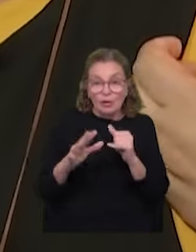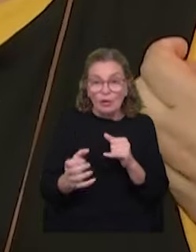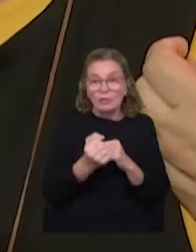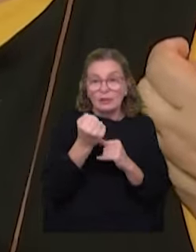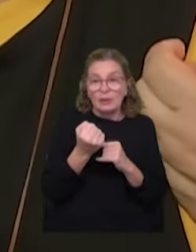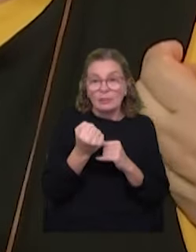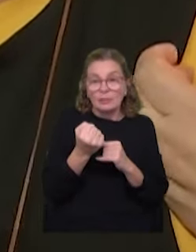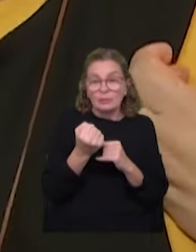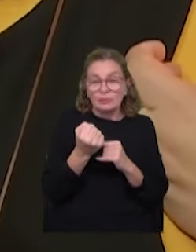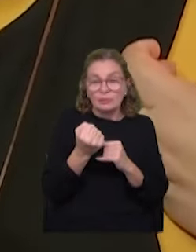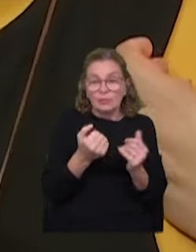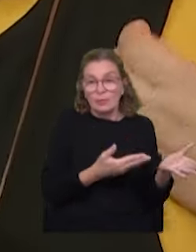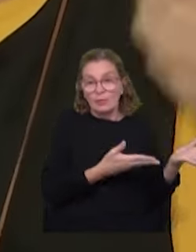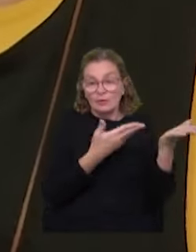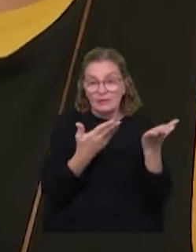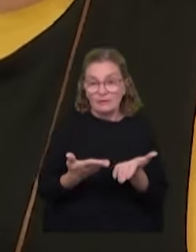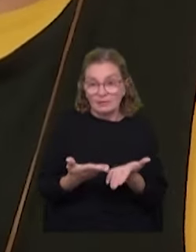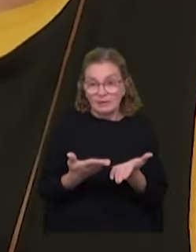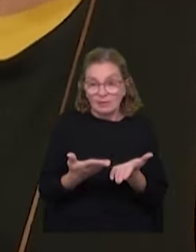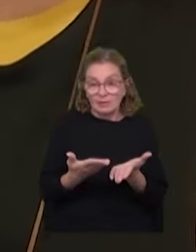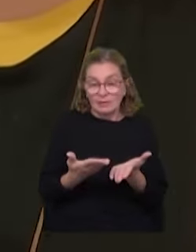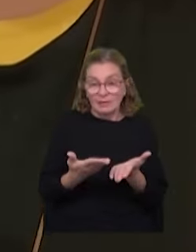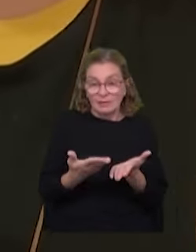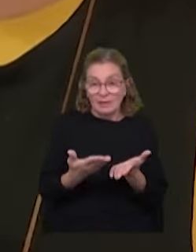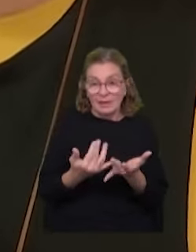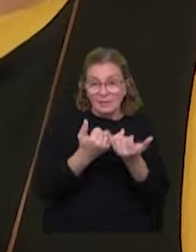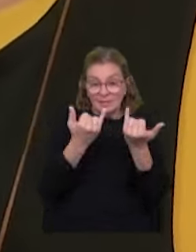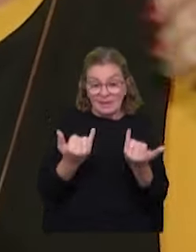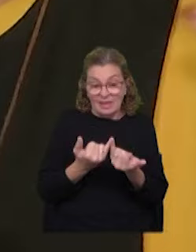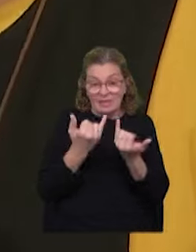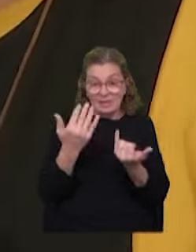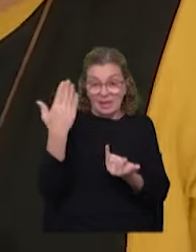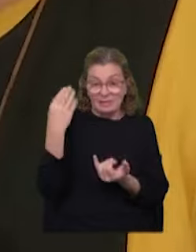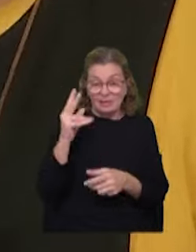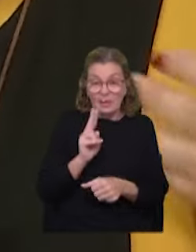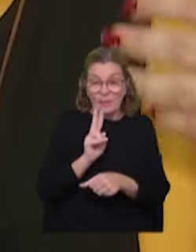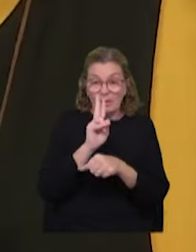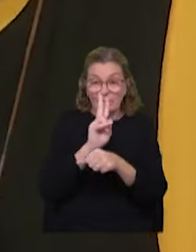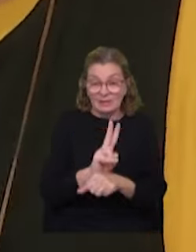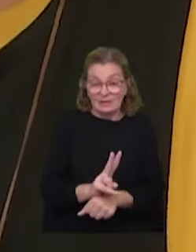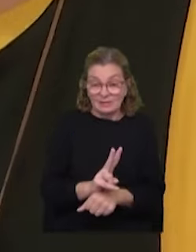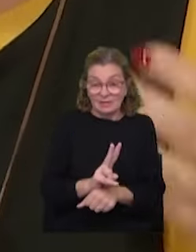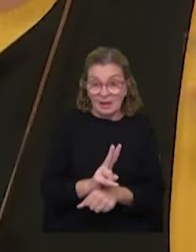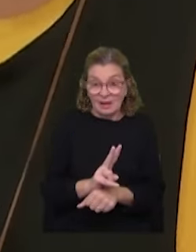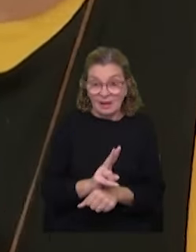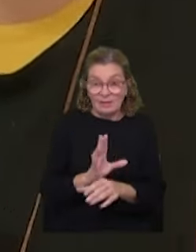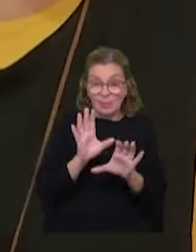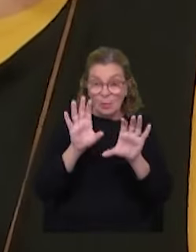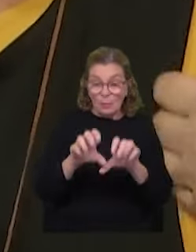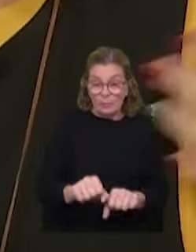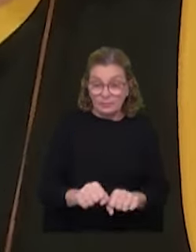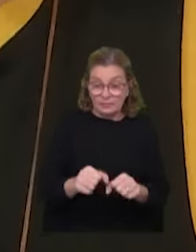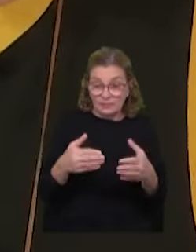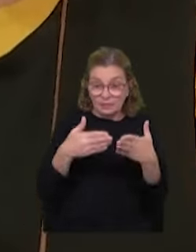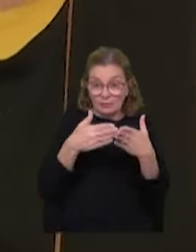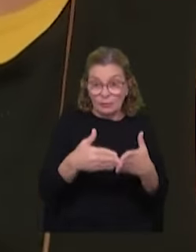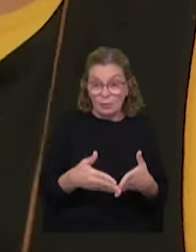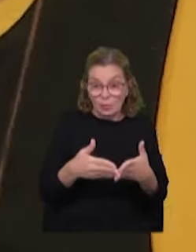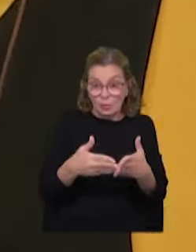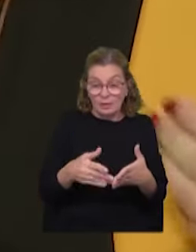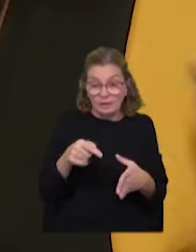eh invitación que se cursó hace varios días para visitar y para una recepción que iba a habber en el buque Lamentablemente